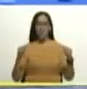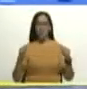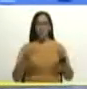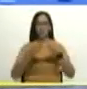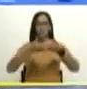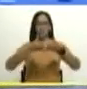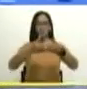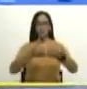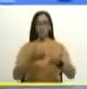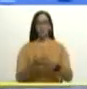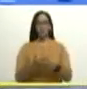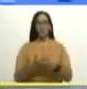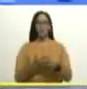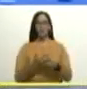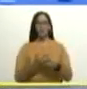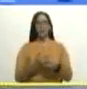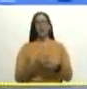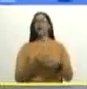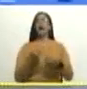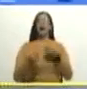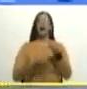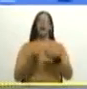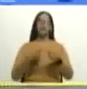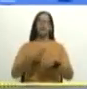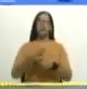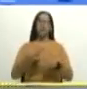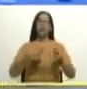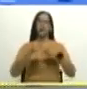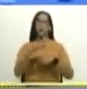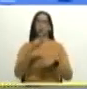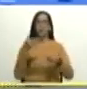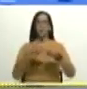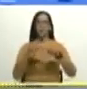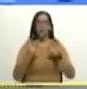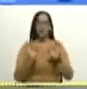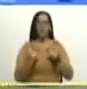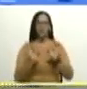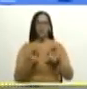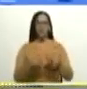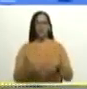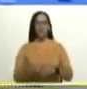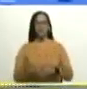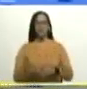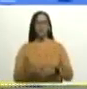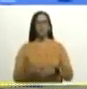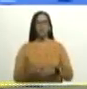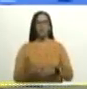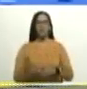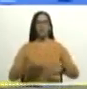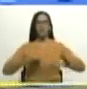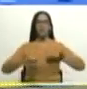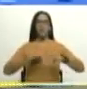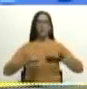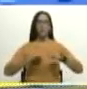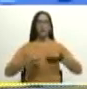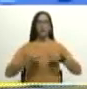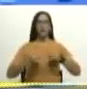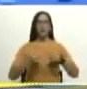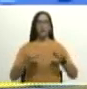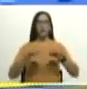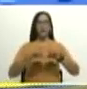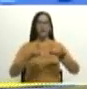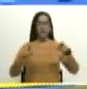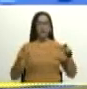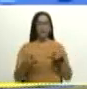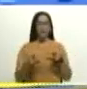establece incentivos para las exportaciones no petroleras especiales. Se promueve la ventanilla única de